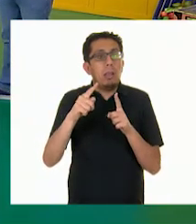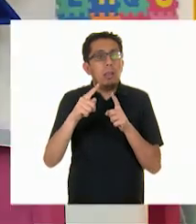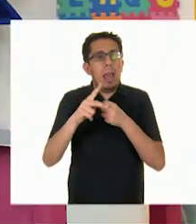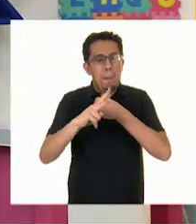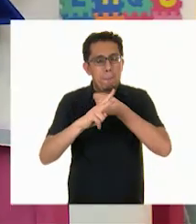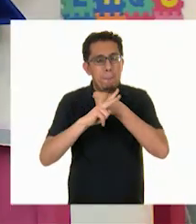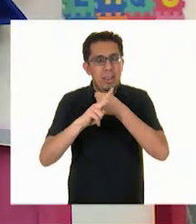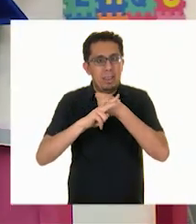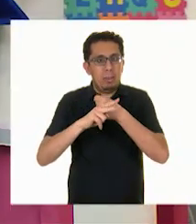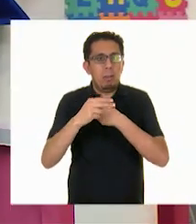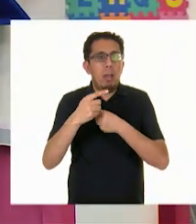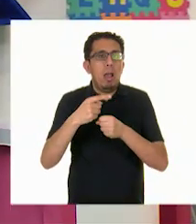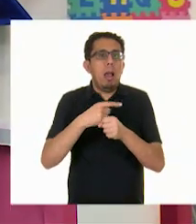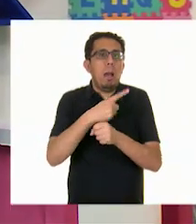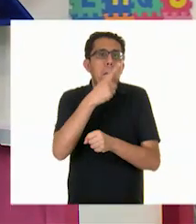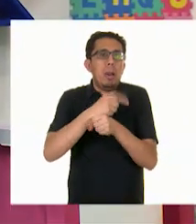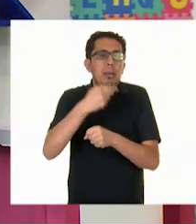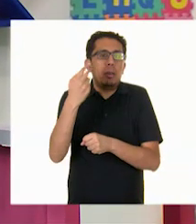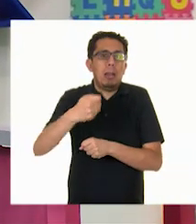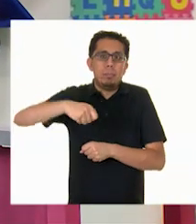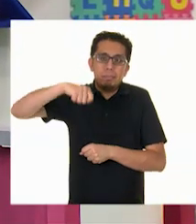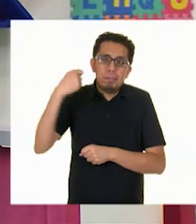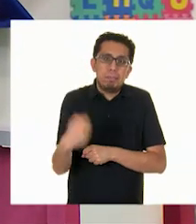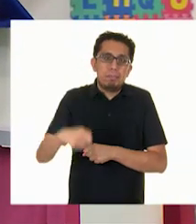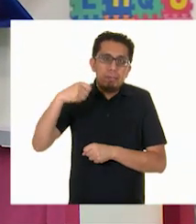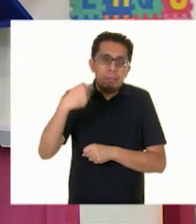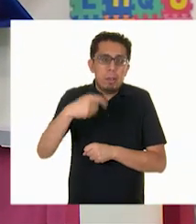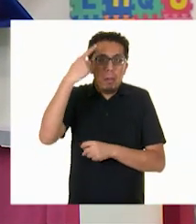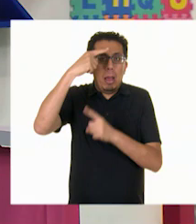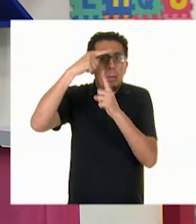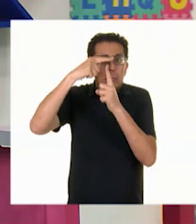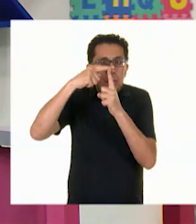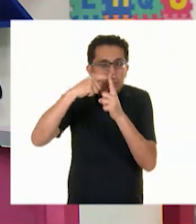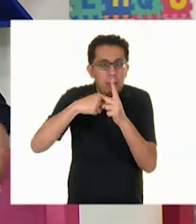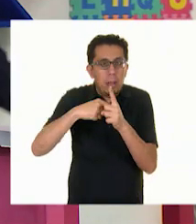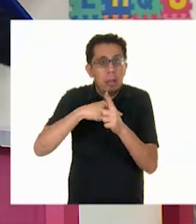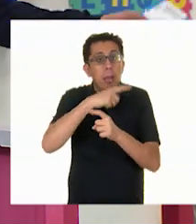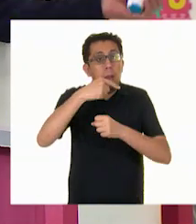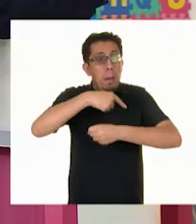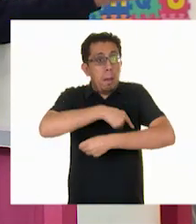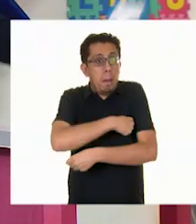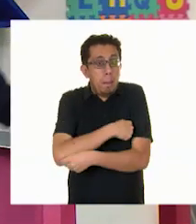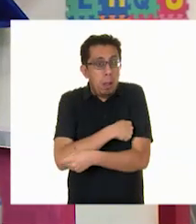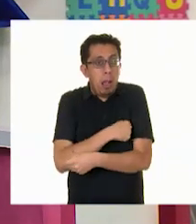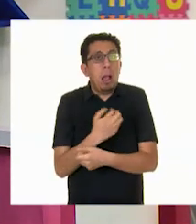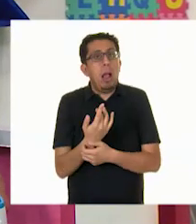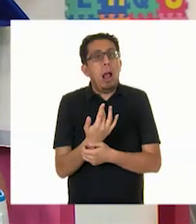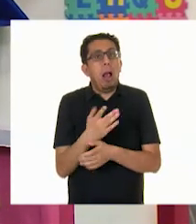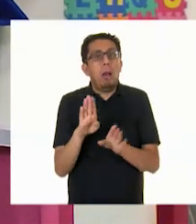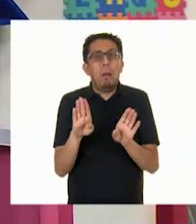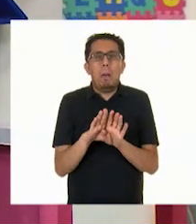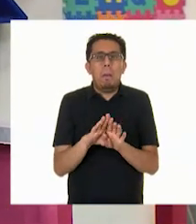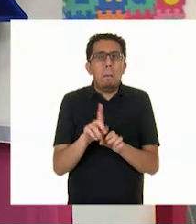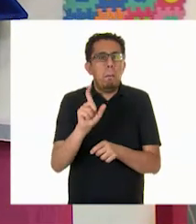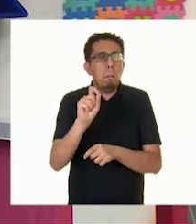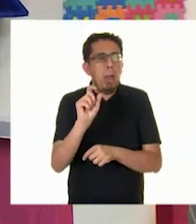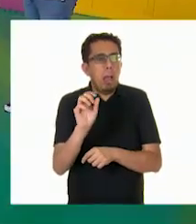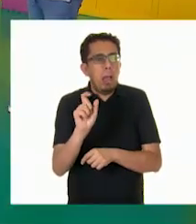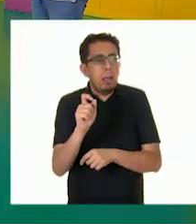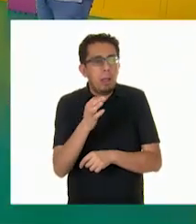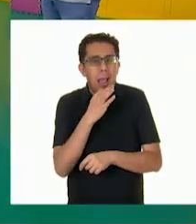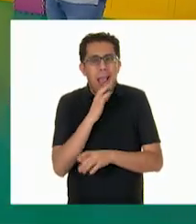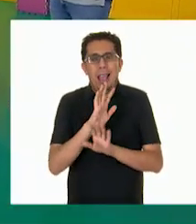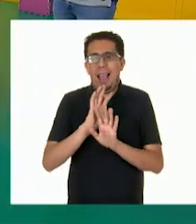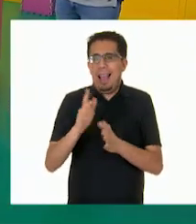primero que agitarlo para que bajara el nivel y luego después ponerlo y esperar como 20 minutos. Fue muchísimo tiempo. Tampoco fueron tantos,